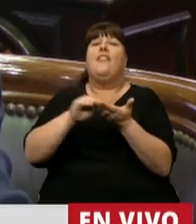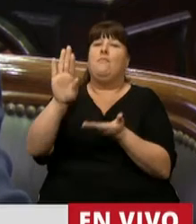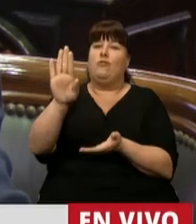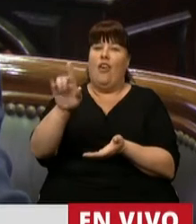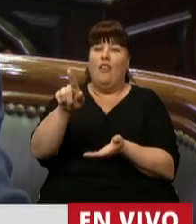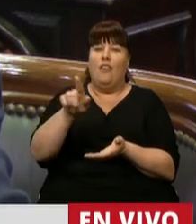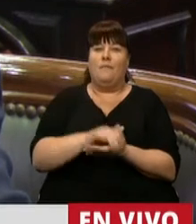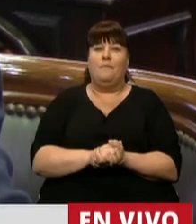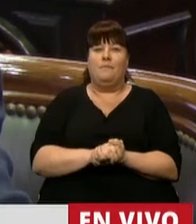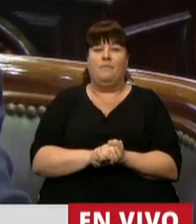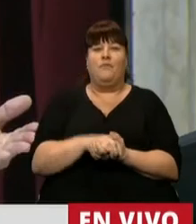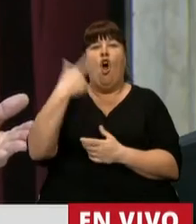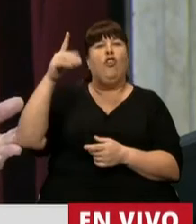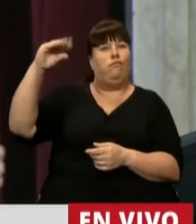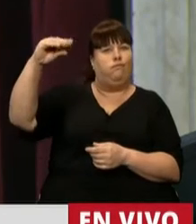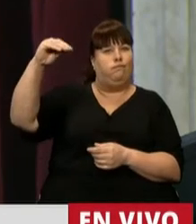Diputado.